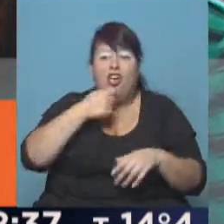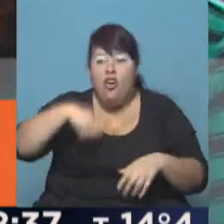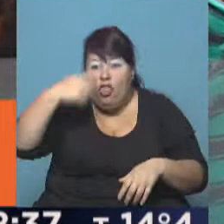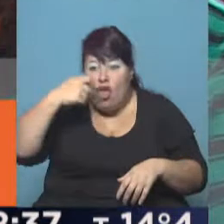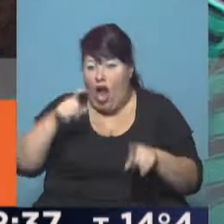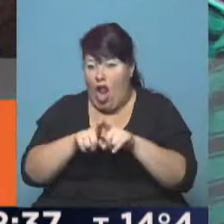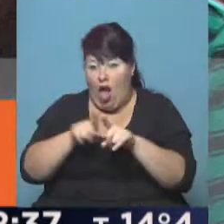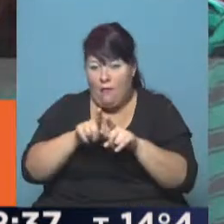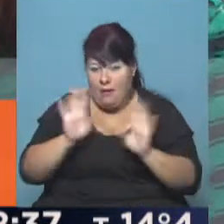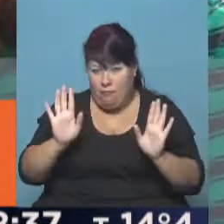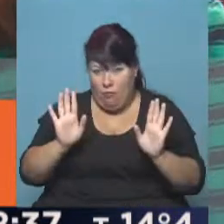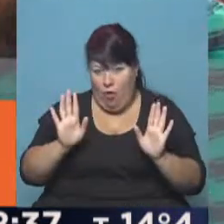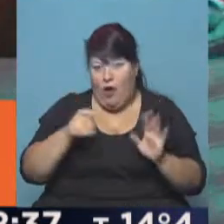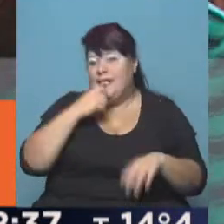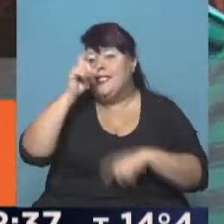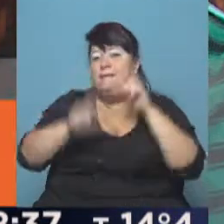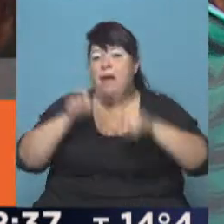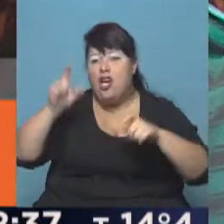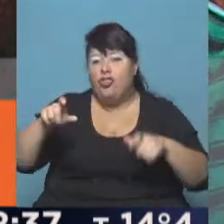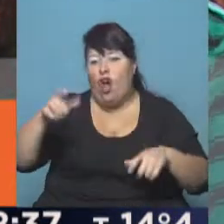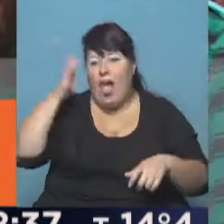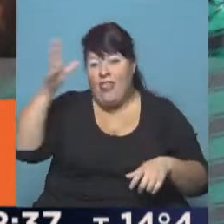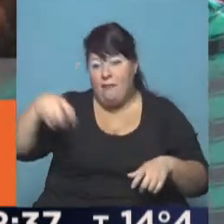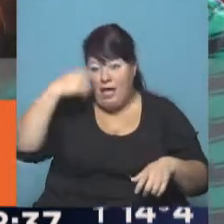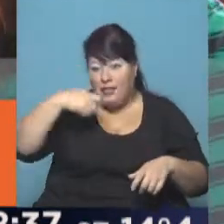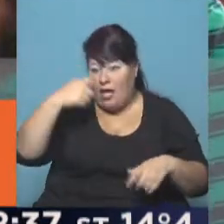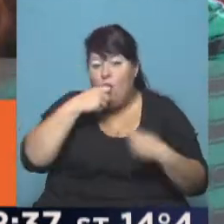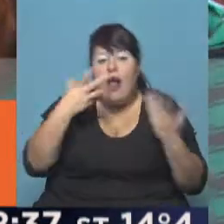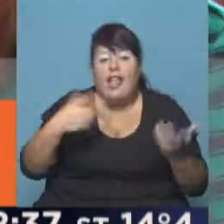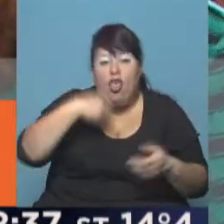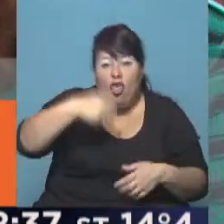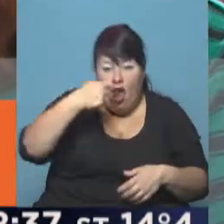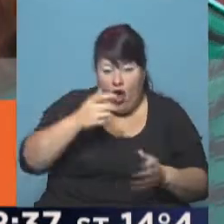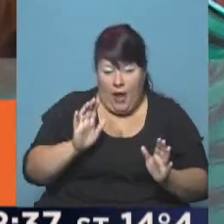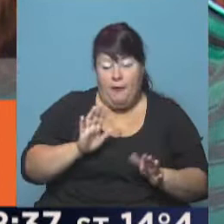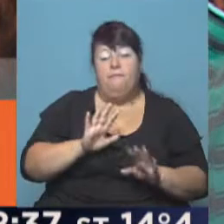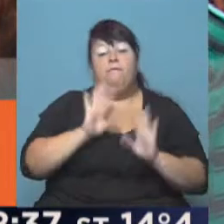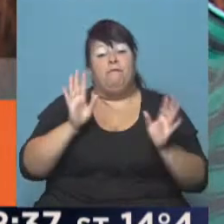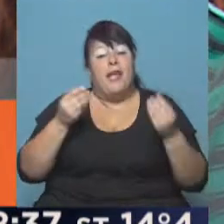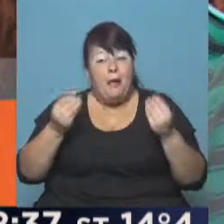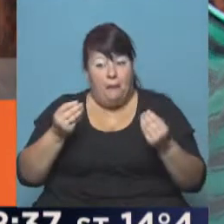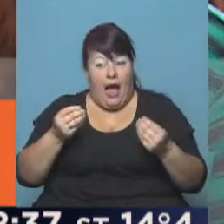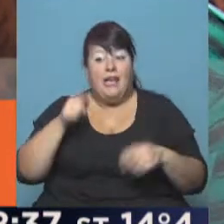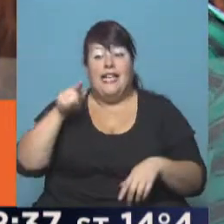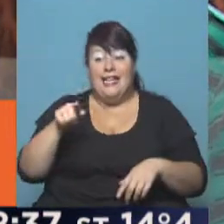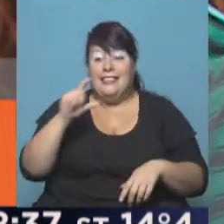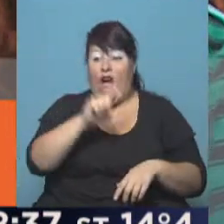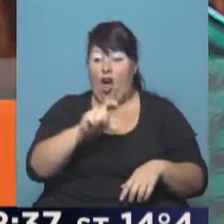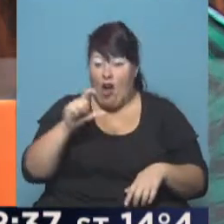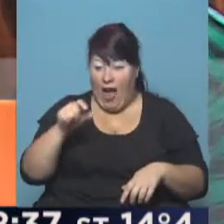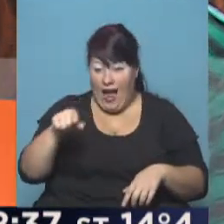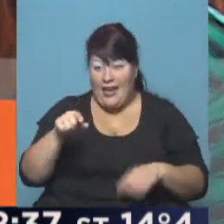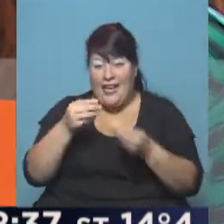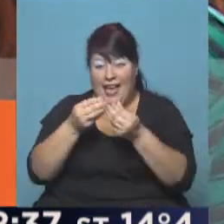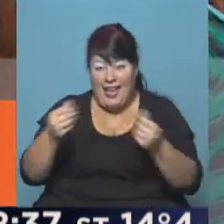con cocaína de cualquier persona que consume cualquier adicto que consume lo que sucede es que esta cocaína este